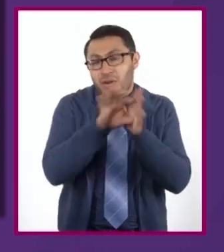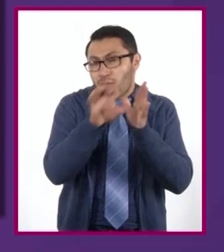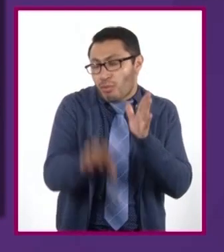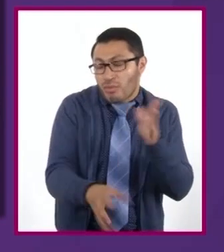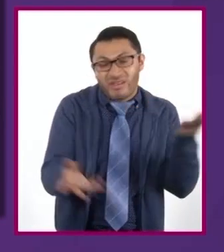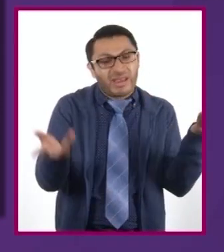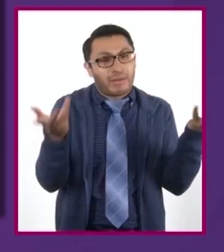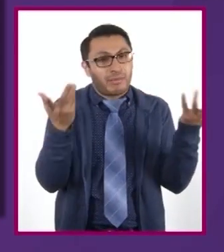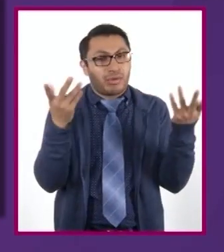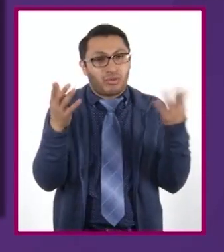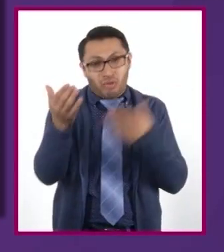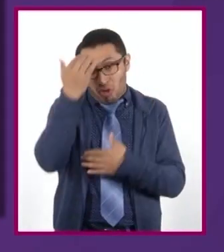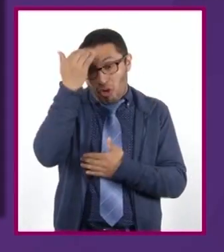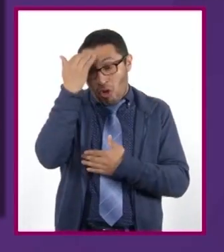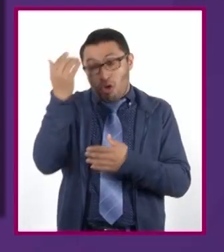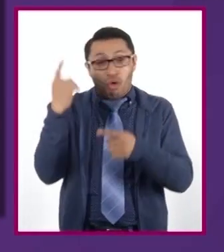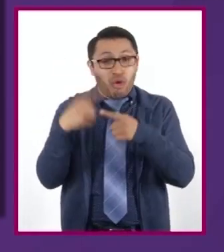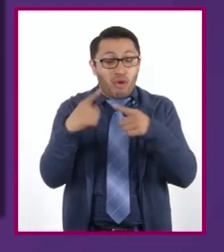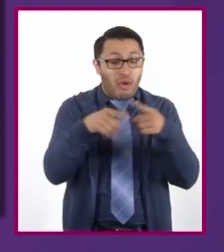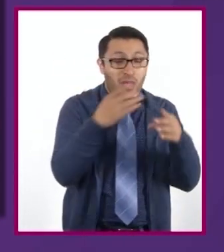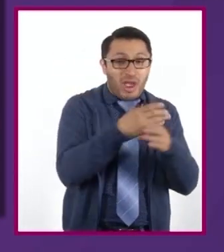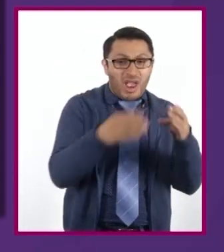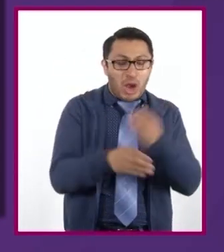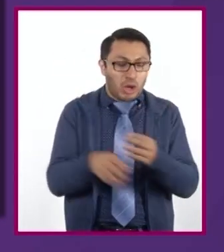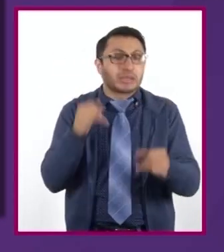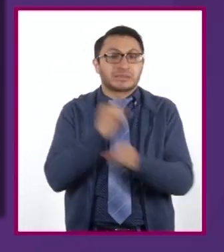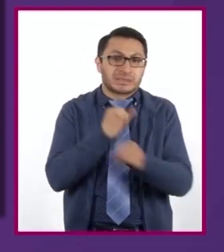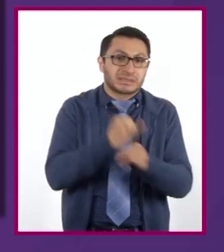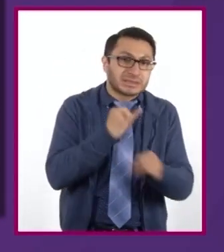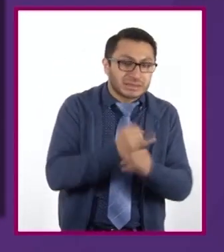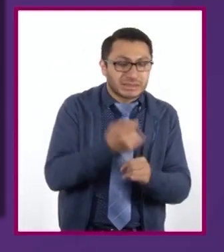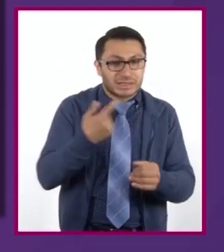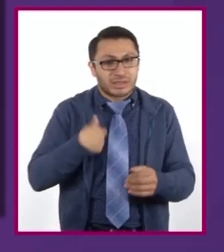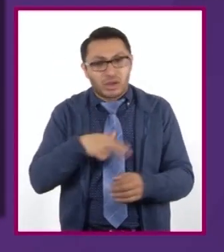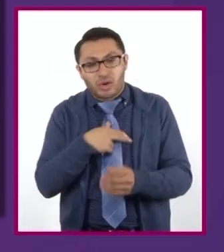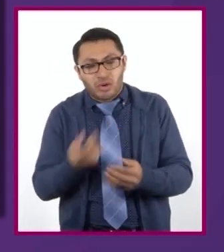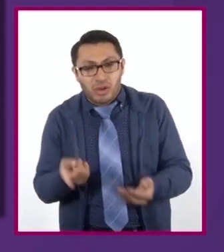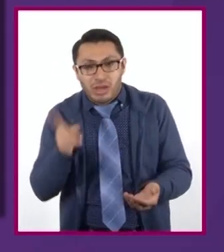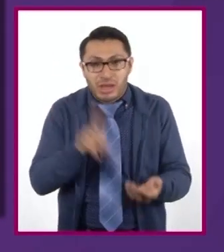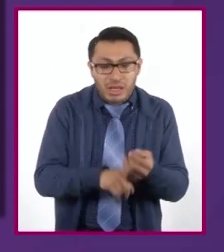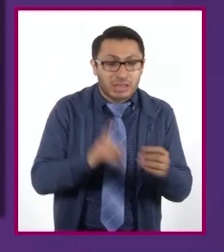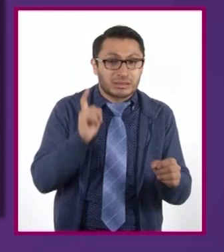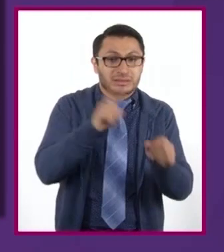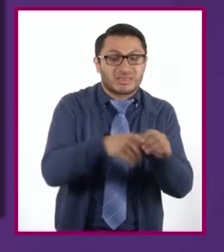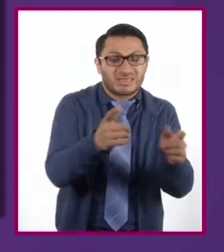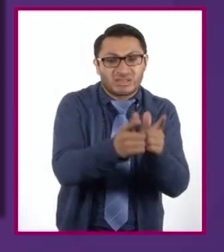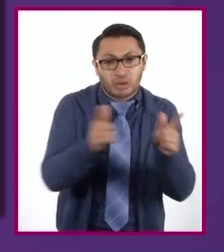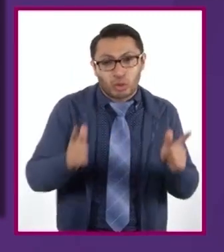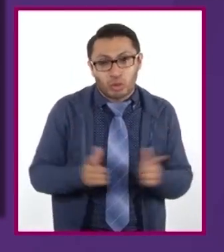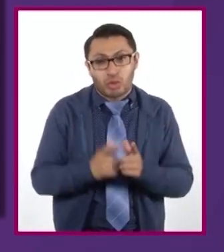ahora podemos conocer muchas cosas por internet y pertenecer a grupos